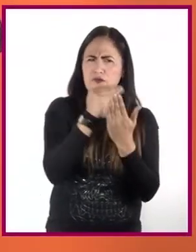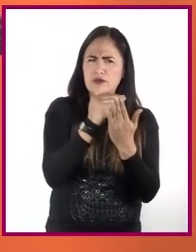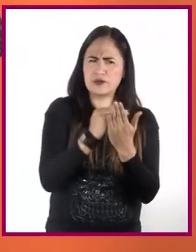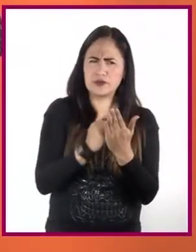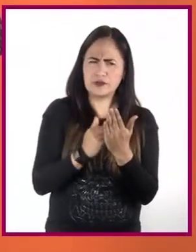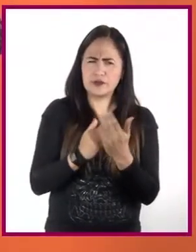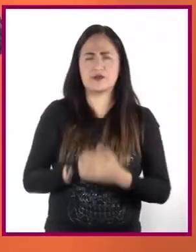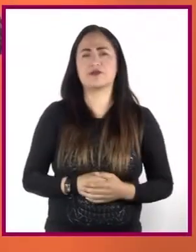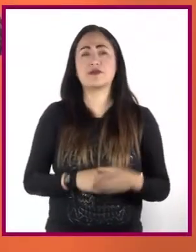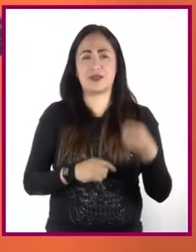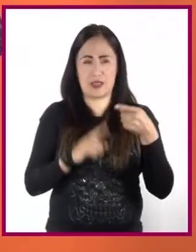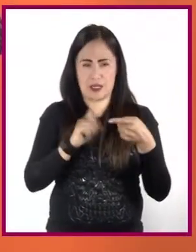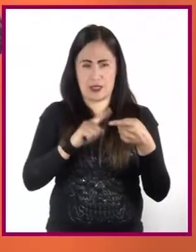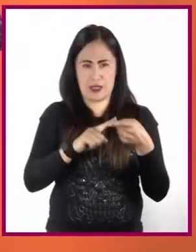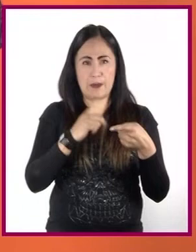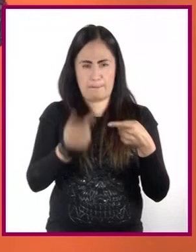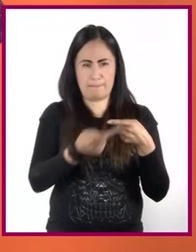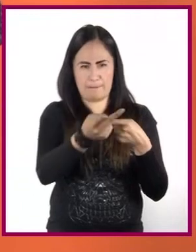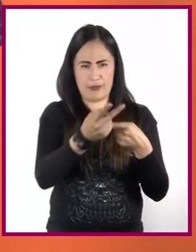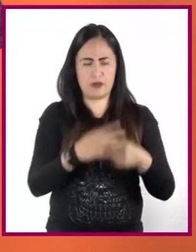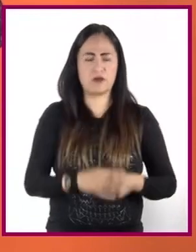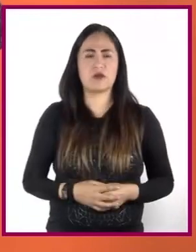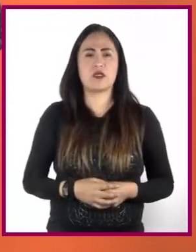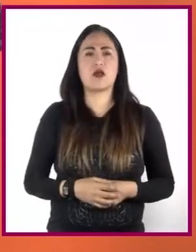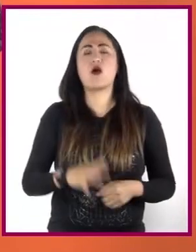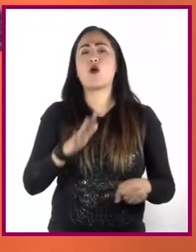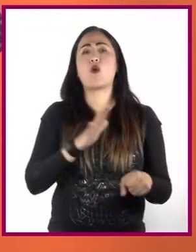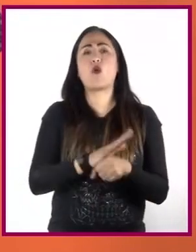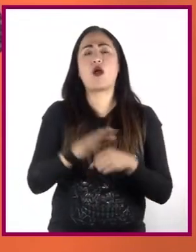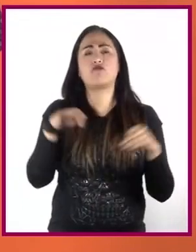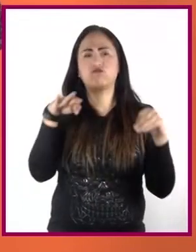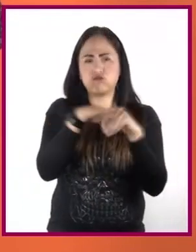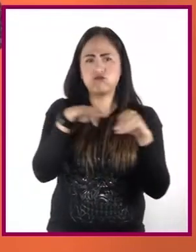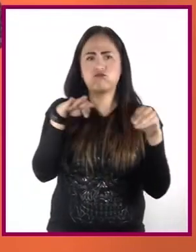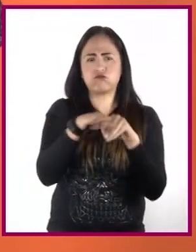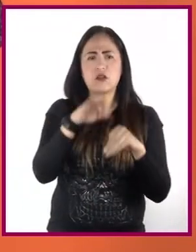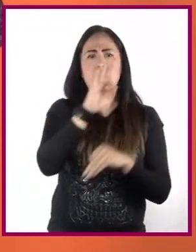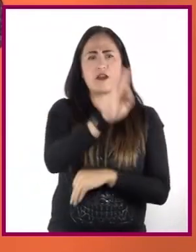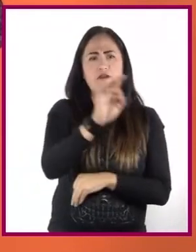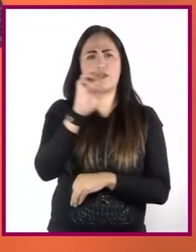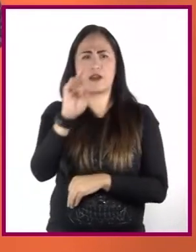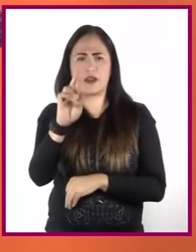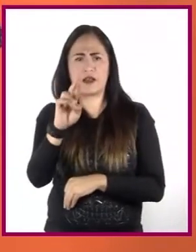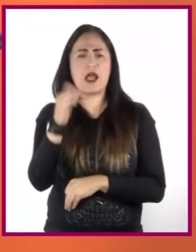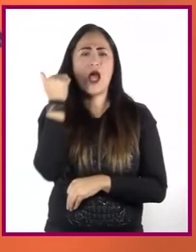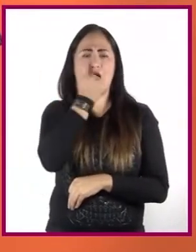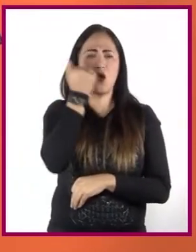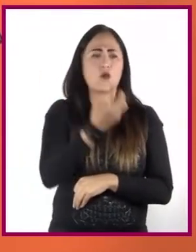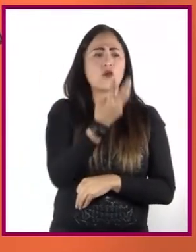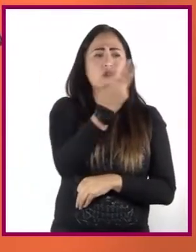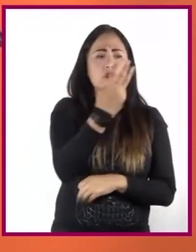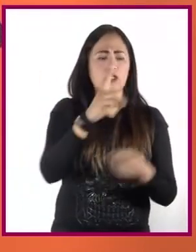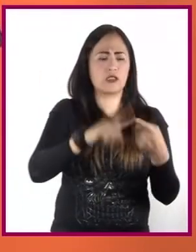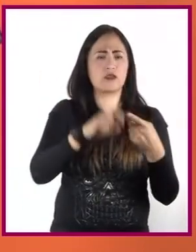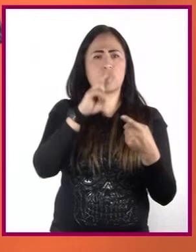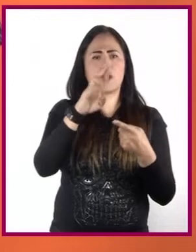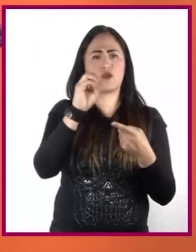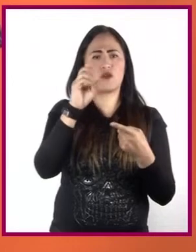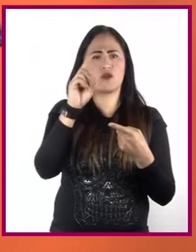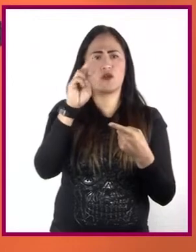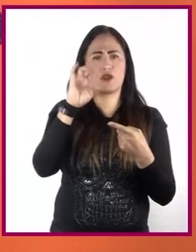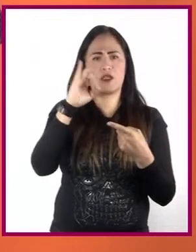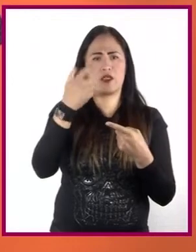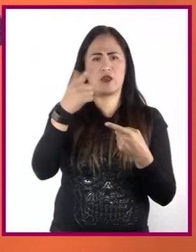este reactivo nos piden que determinemos cuáles son las frecuencias relativas de 3 alumnos: Rodrigo, Carolina y